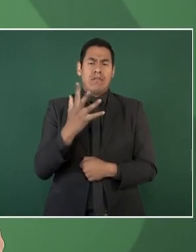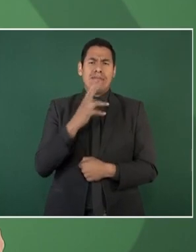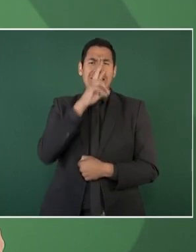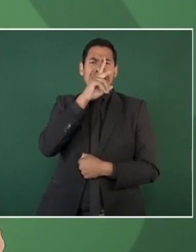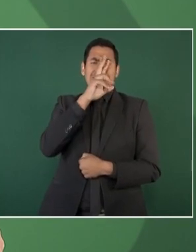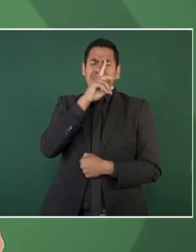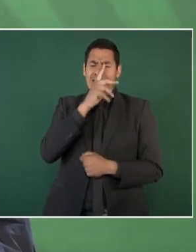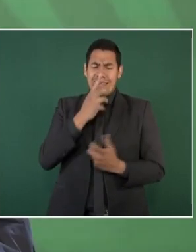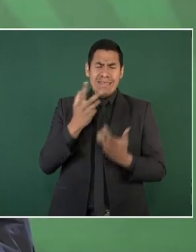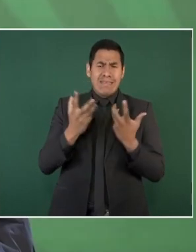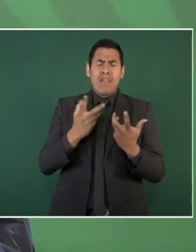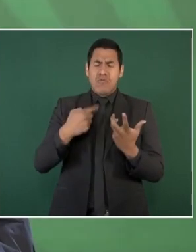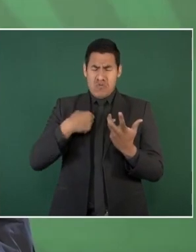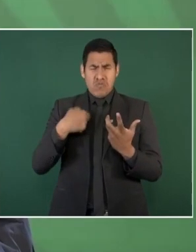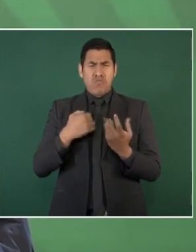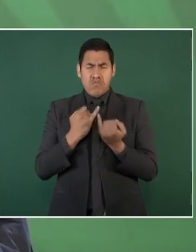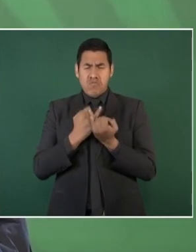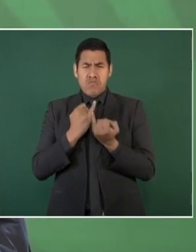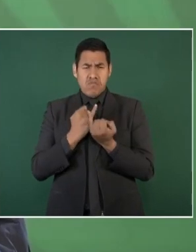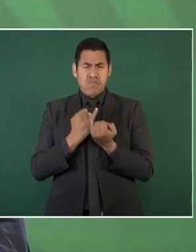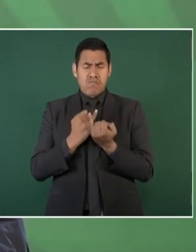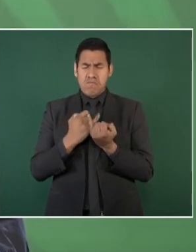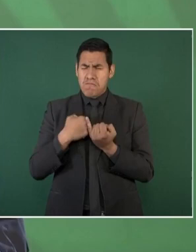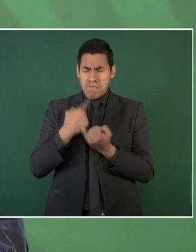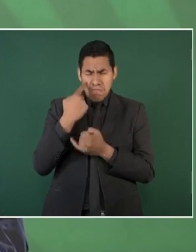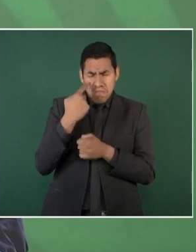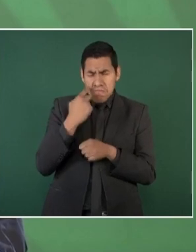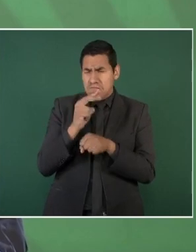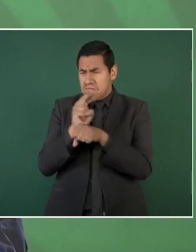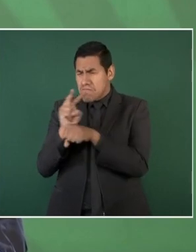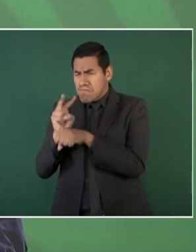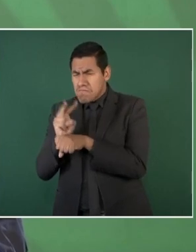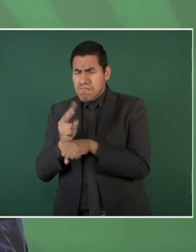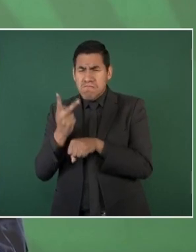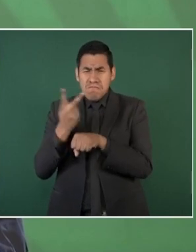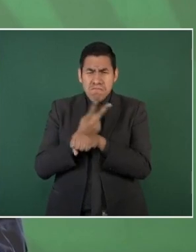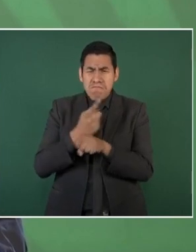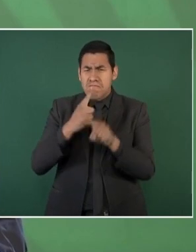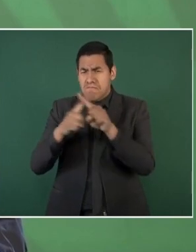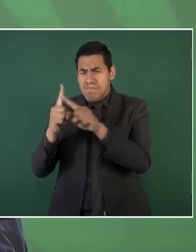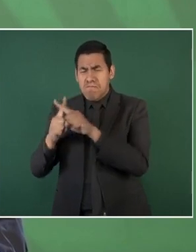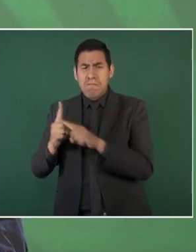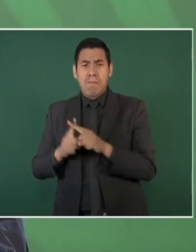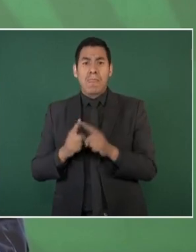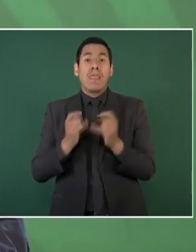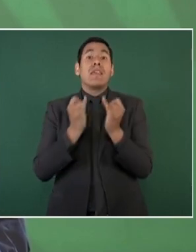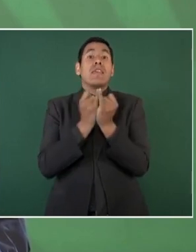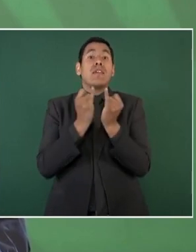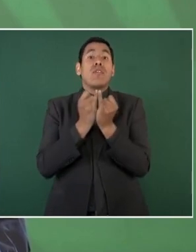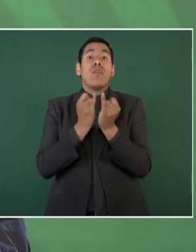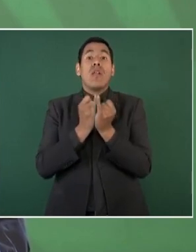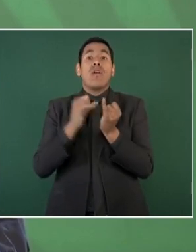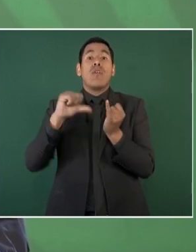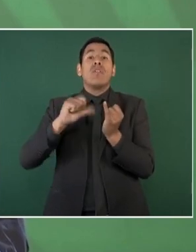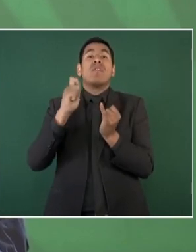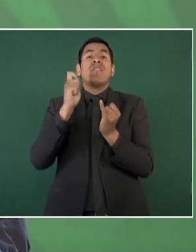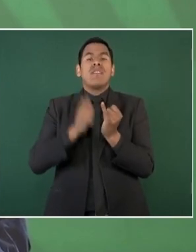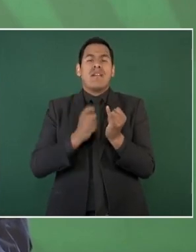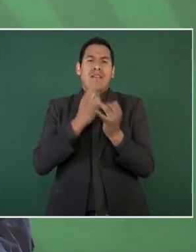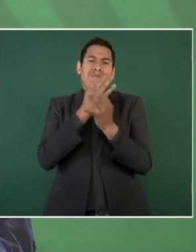y nos ocupa a nosotros. Vamos a informar, desde